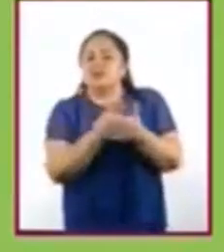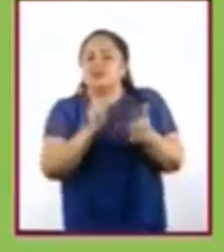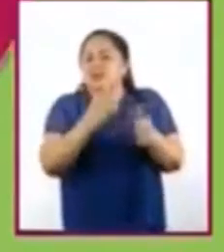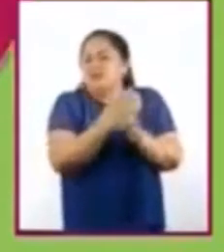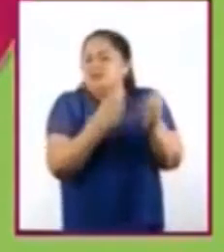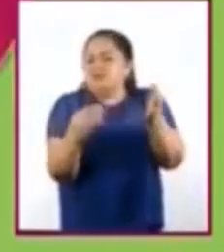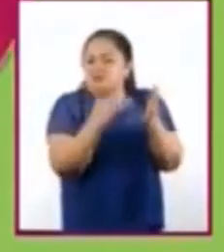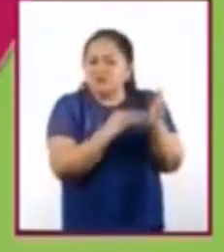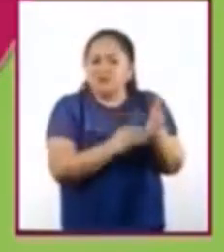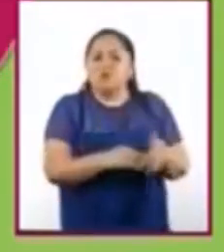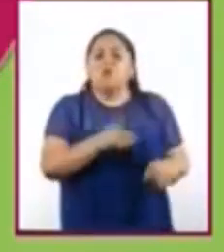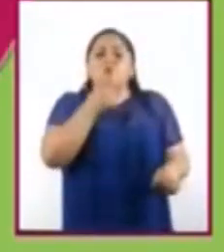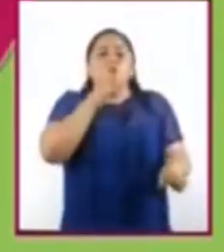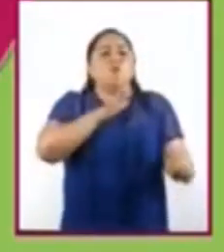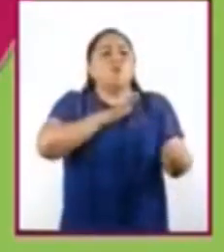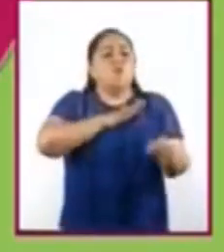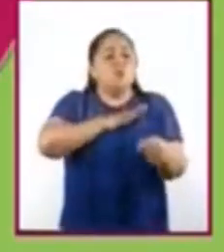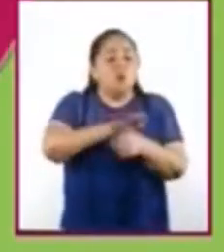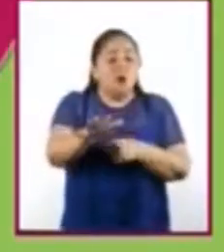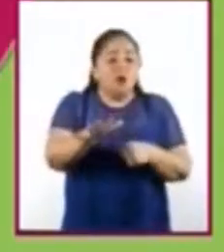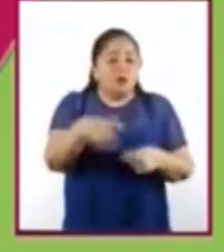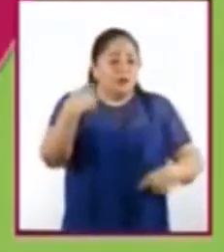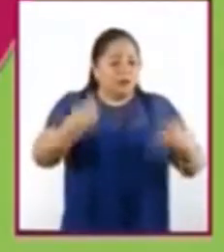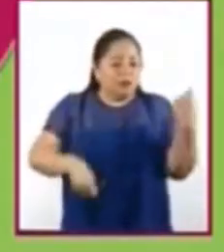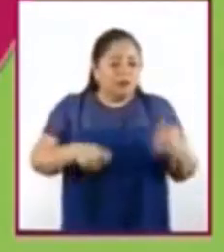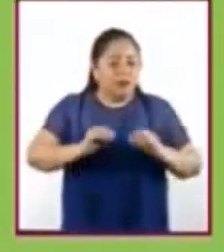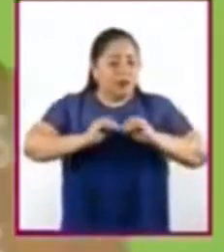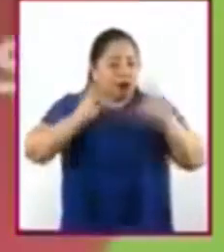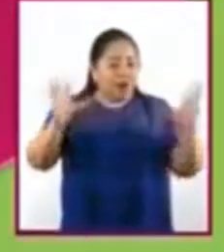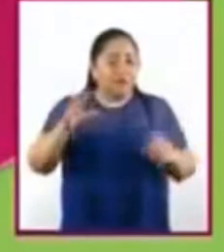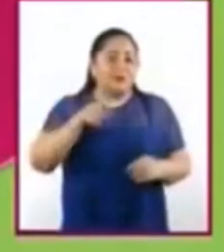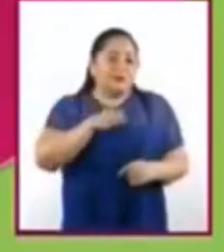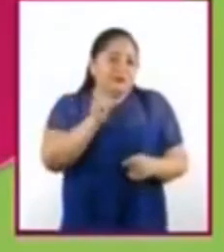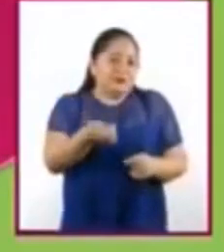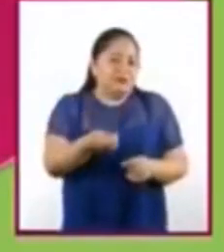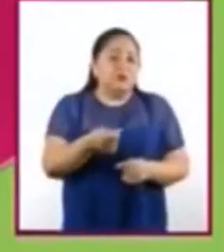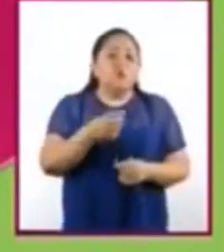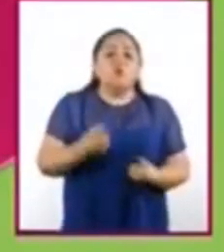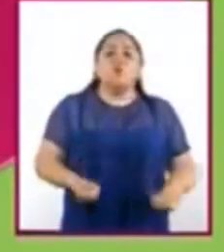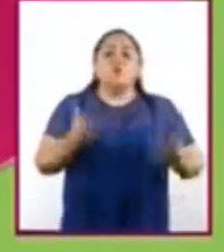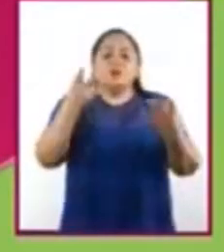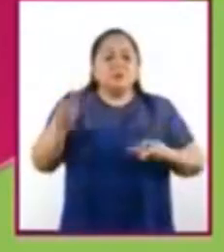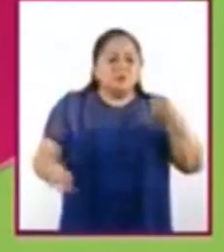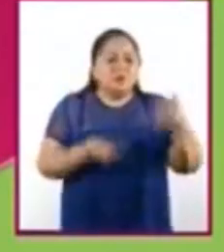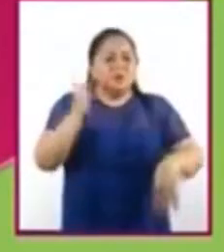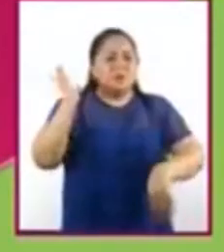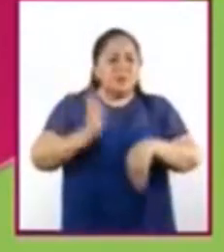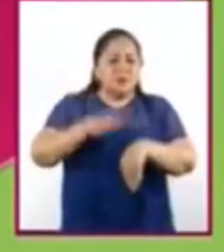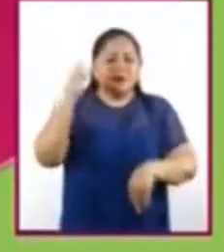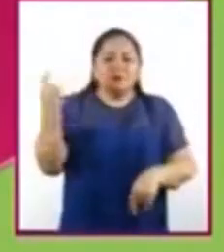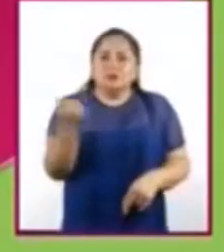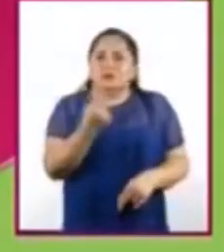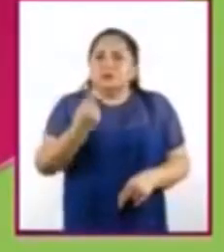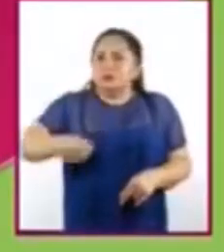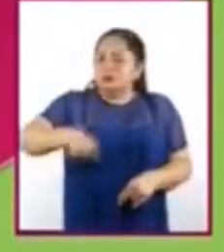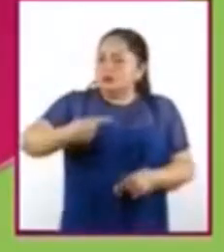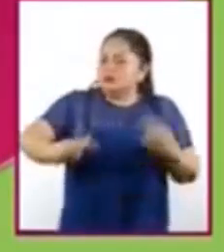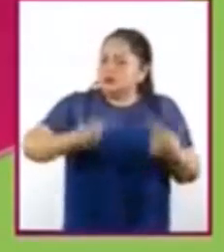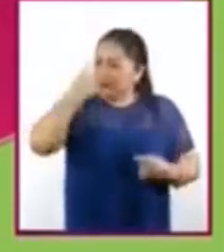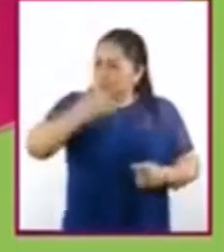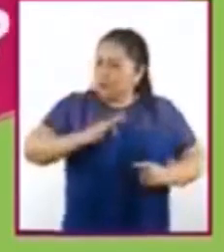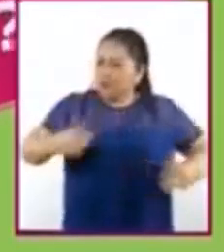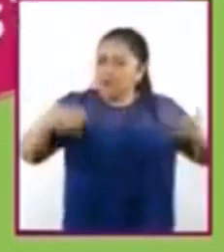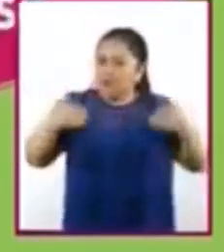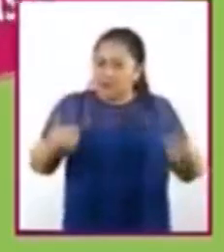caricaturista? ¿Cuán talentoso, claro y preciso era? ¿Cuántas preguntas más nos tendremos que hacer para